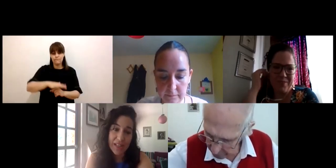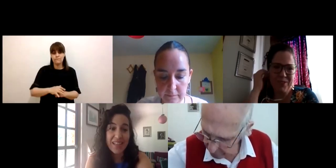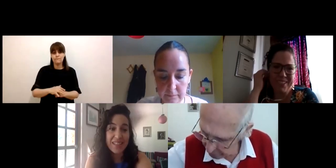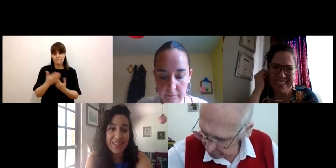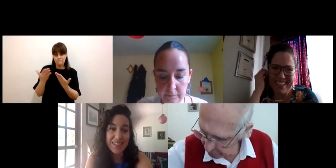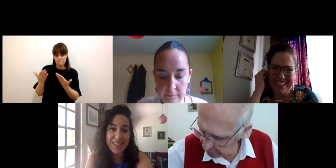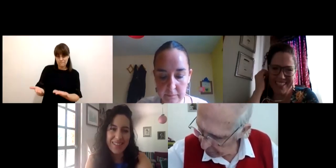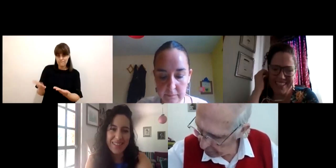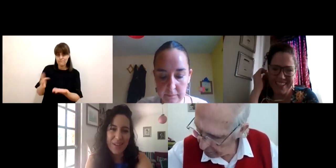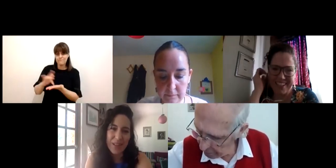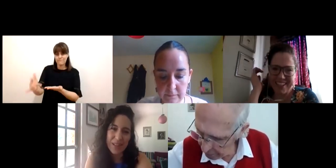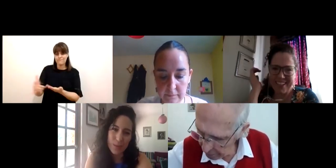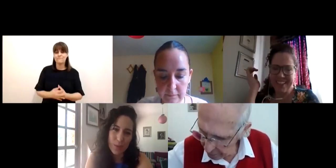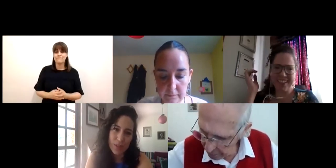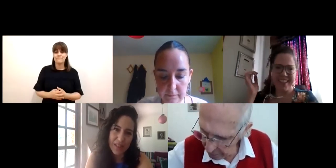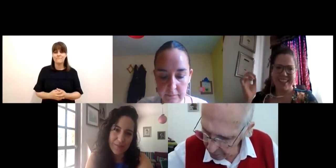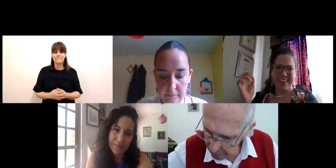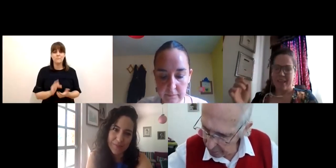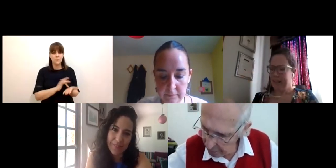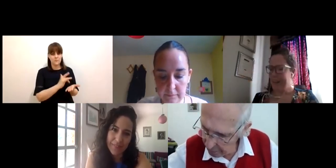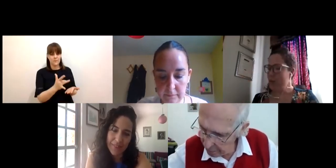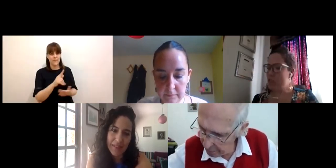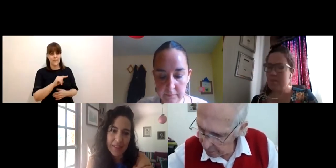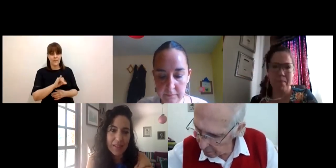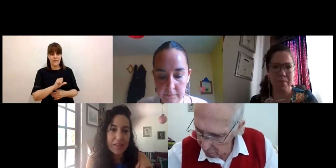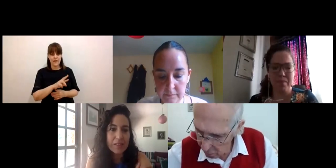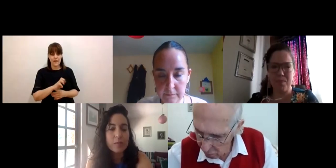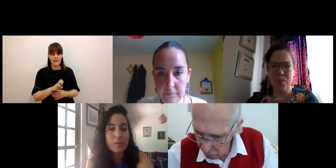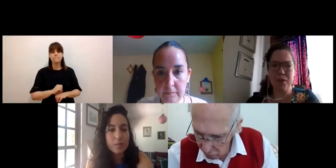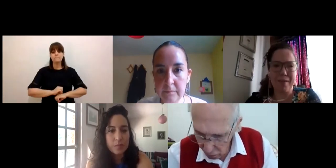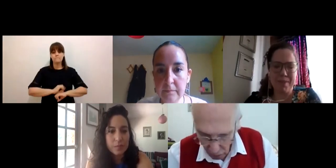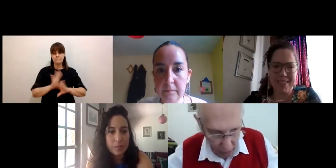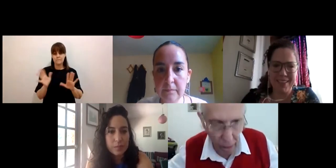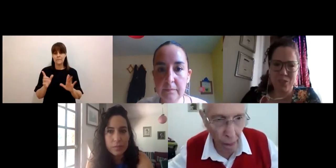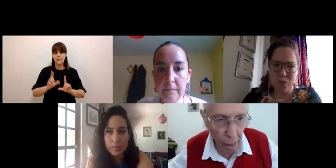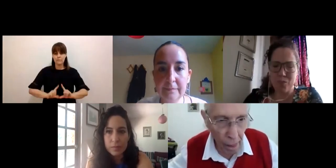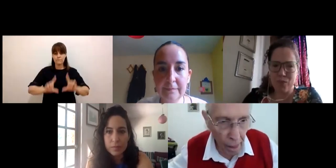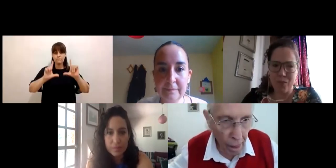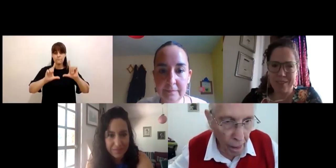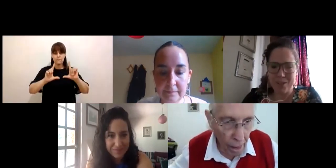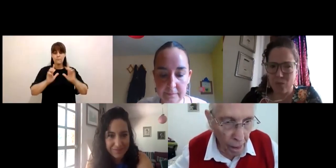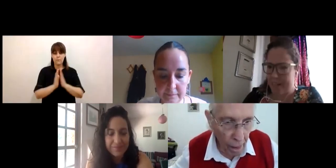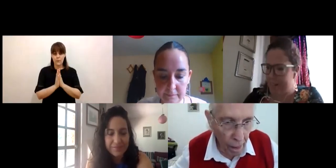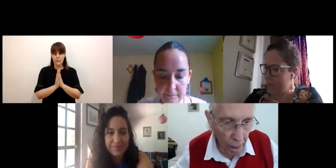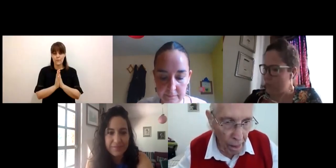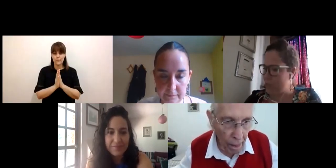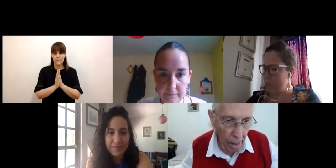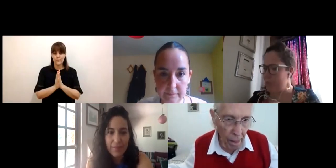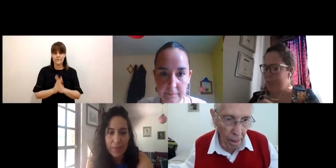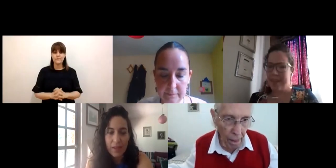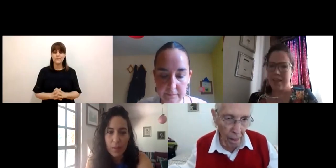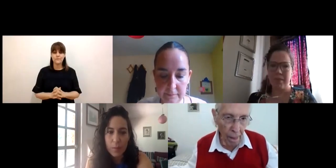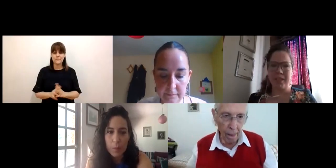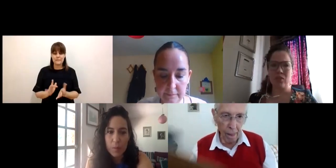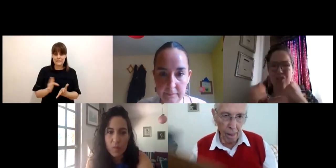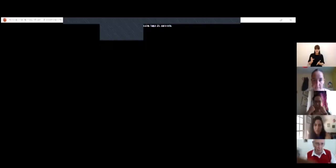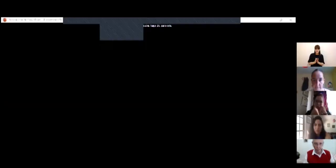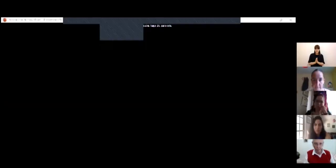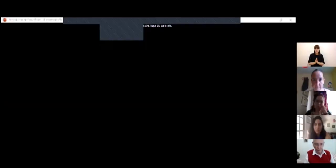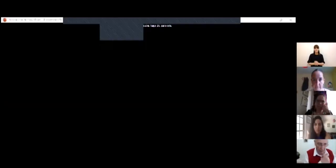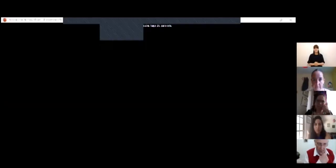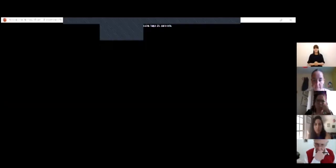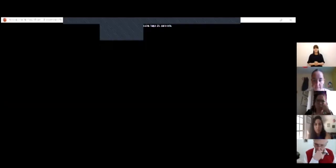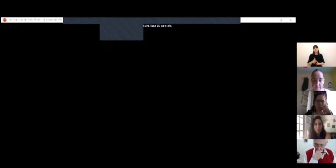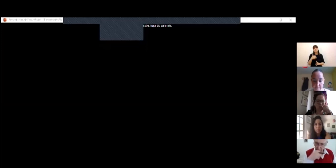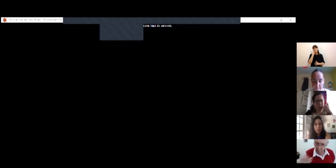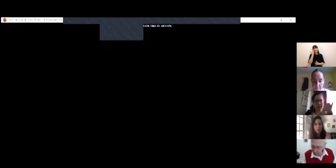muchas gracias muchas gracias claro si me ponen la presentación por favor se los voy a agradecer muchísimo miren yo quiero